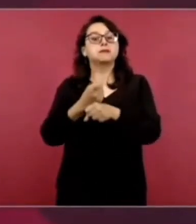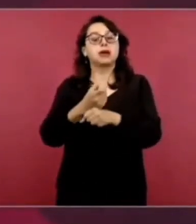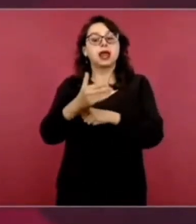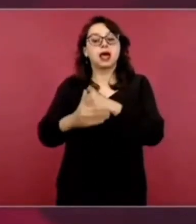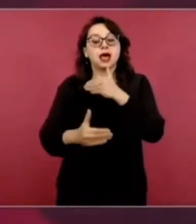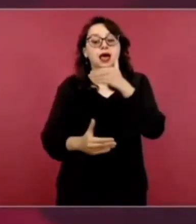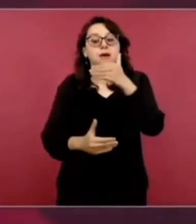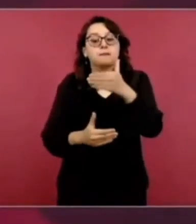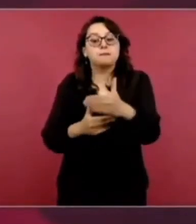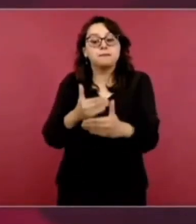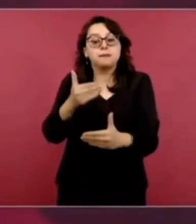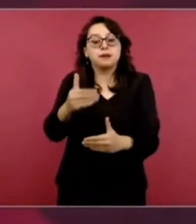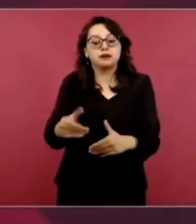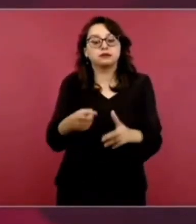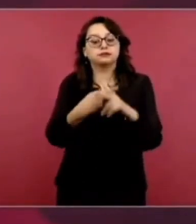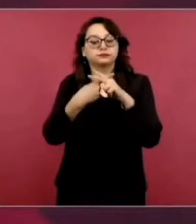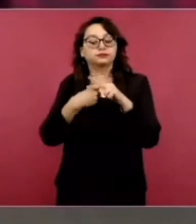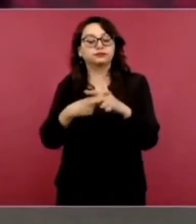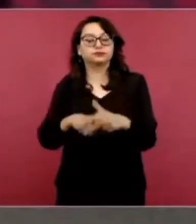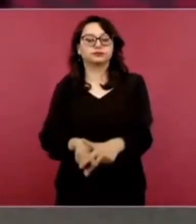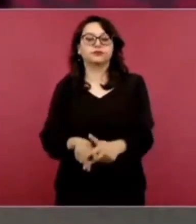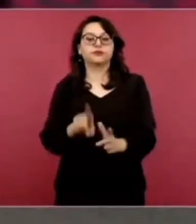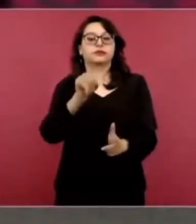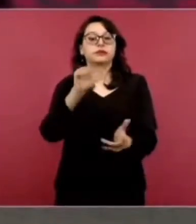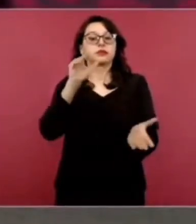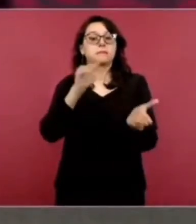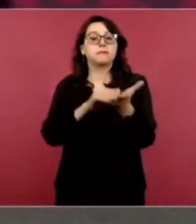por segundo